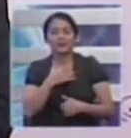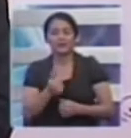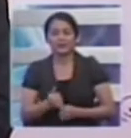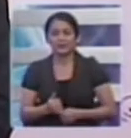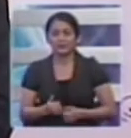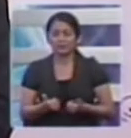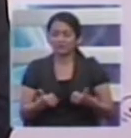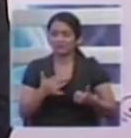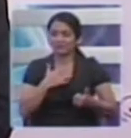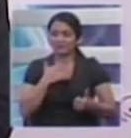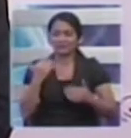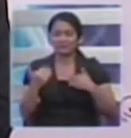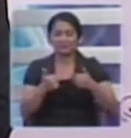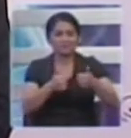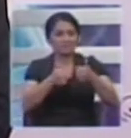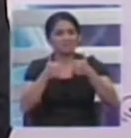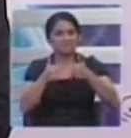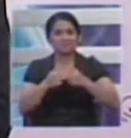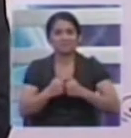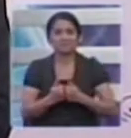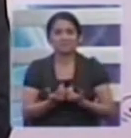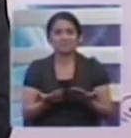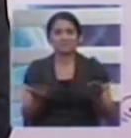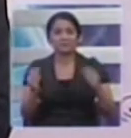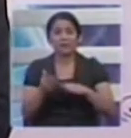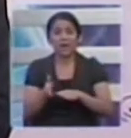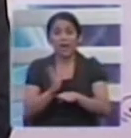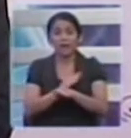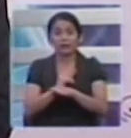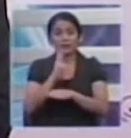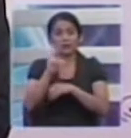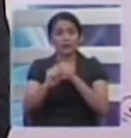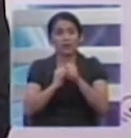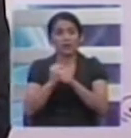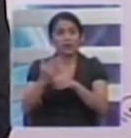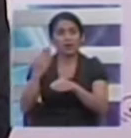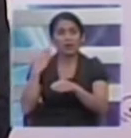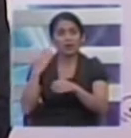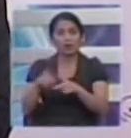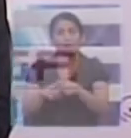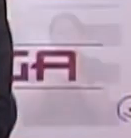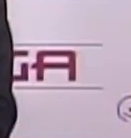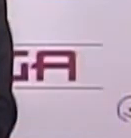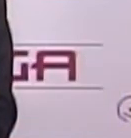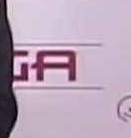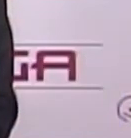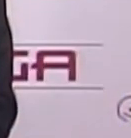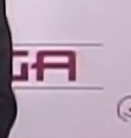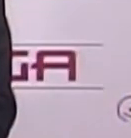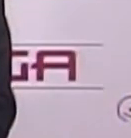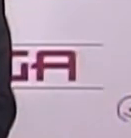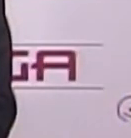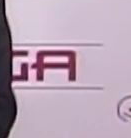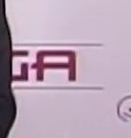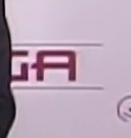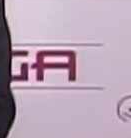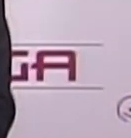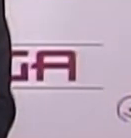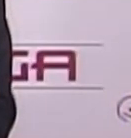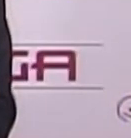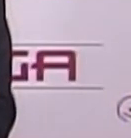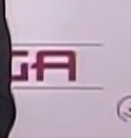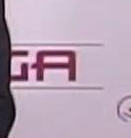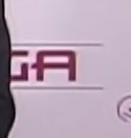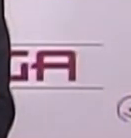ya, hemos entrado en esta categorización hace 3 años. En 2014 estuvimos en el puesto número 12, en el 2015 estuvimos